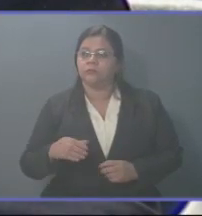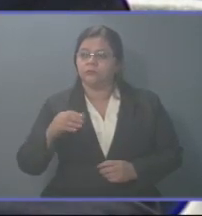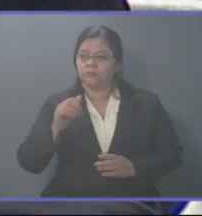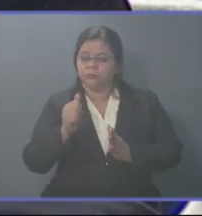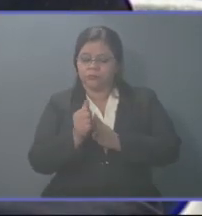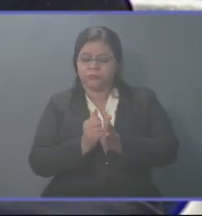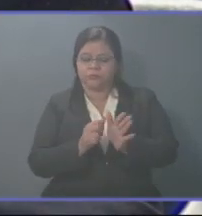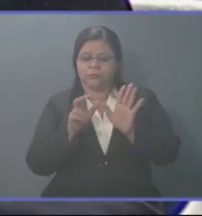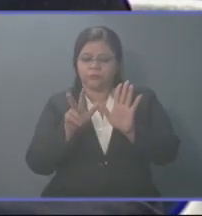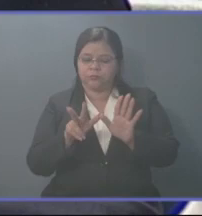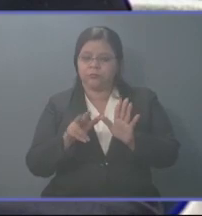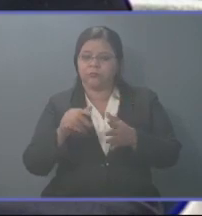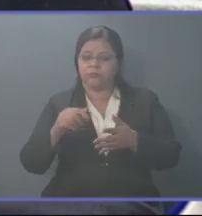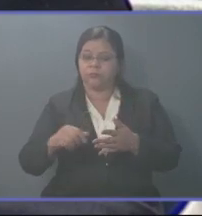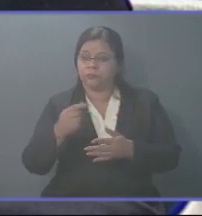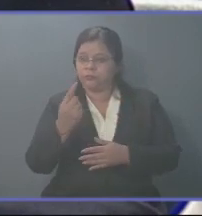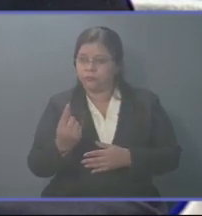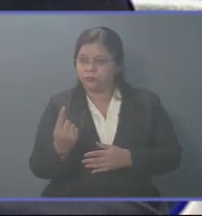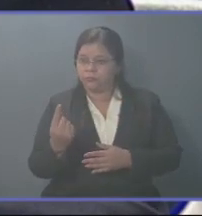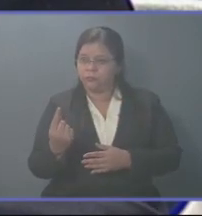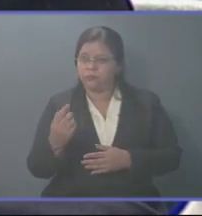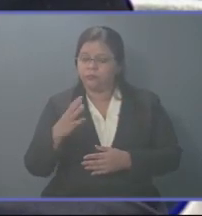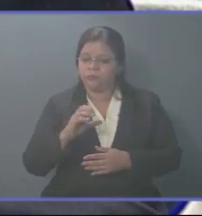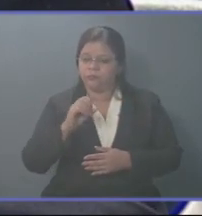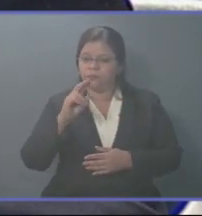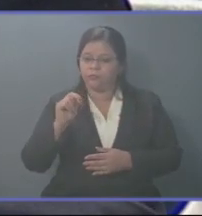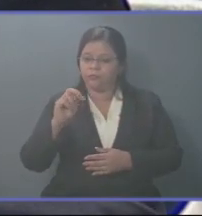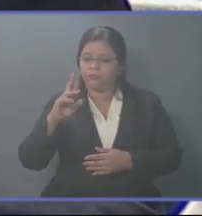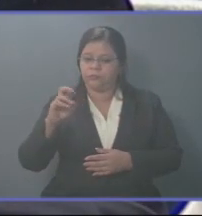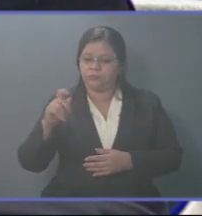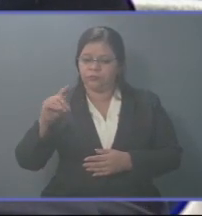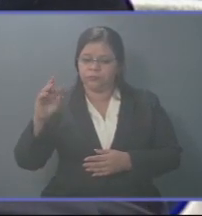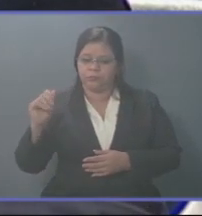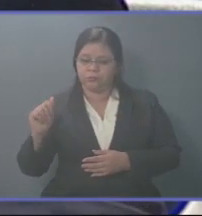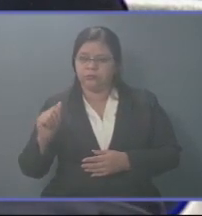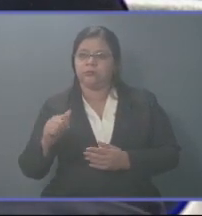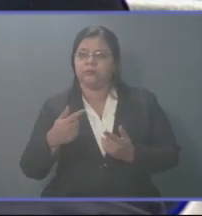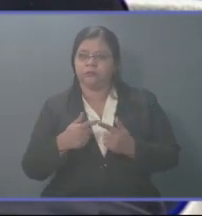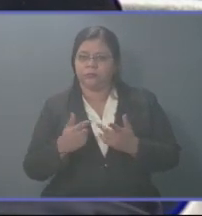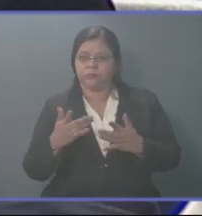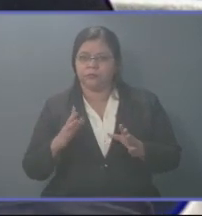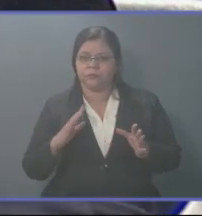Artículo 8. El CONREPARA tendrá las siguientes atribuciones.